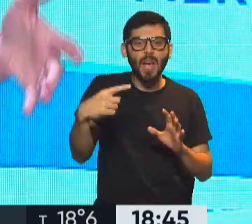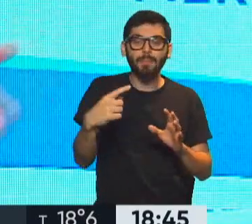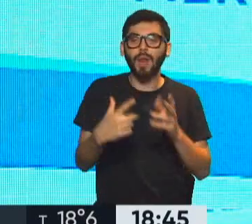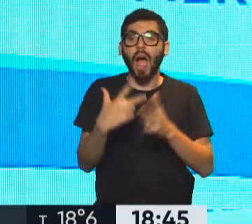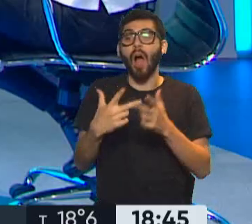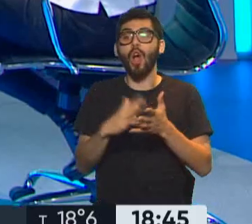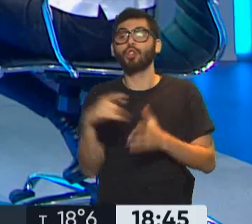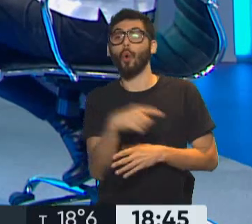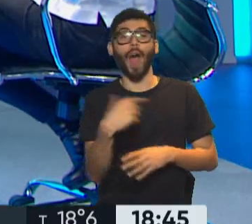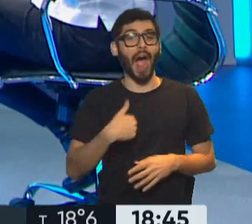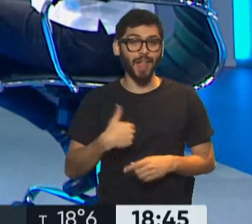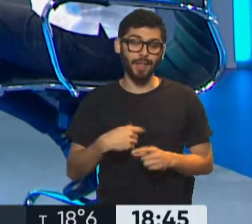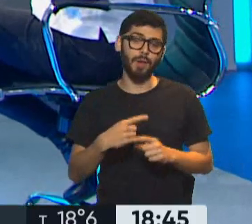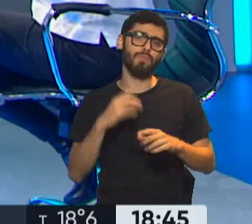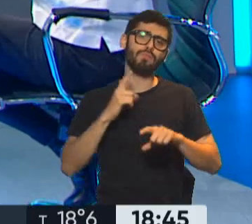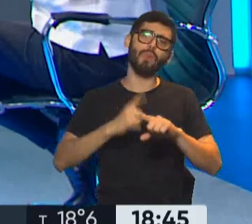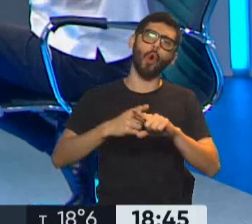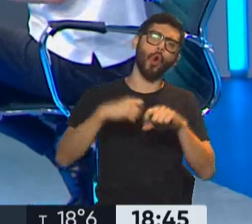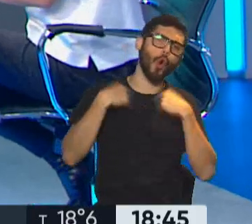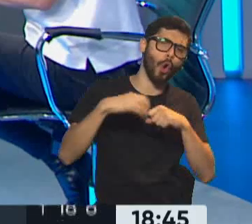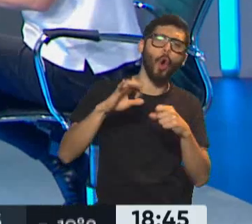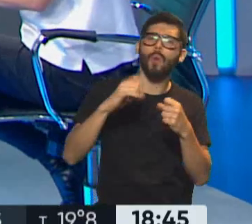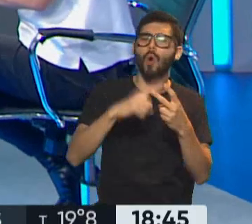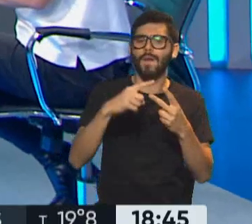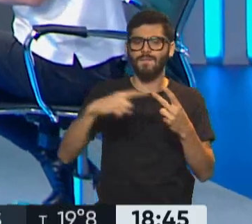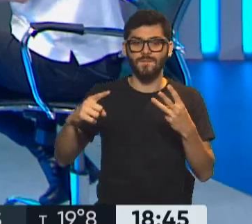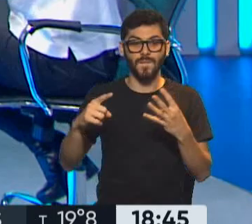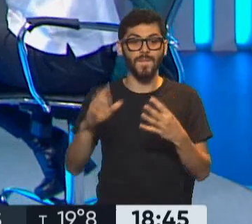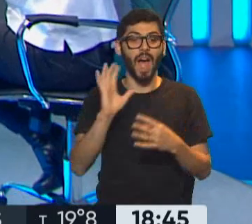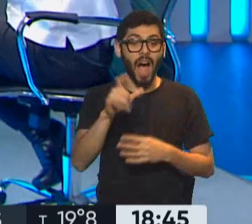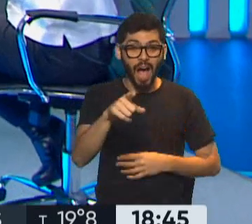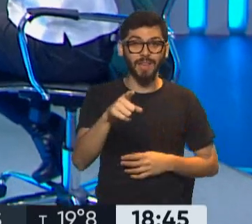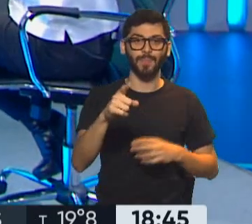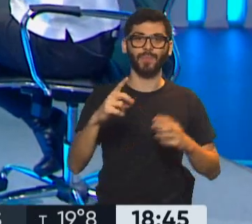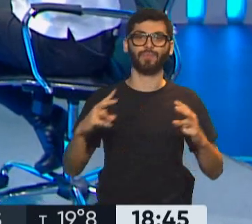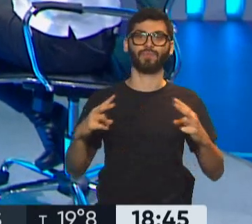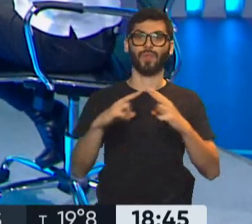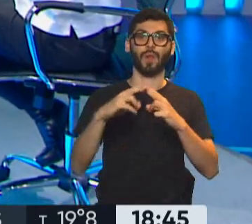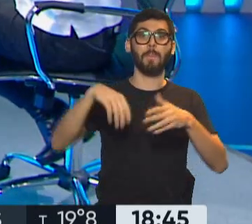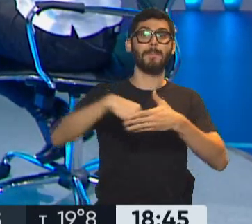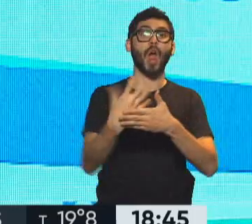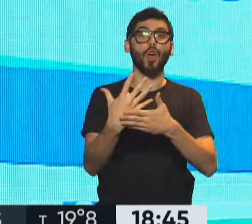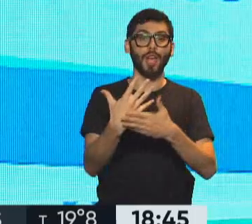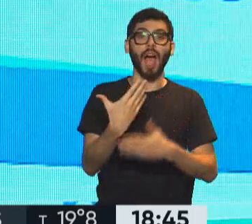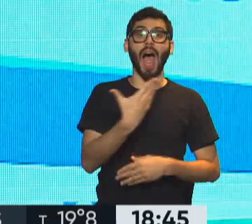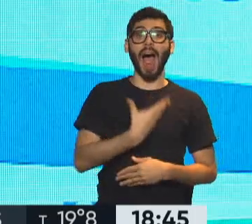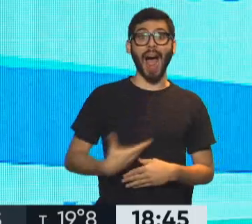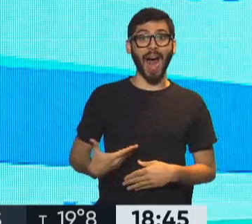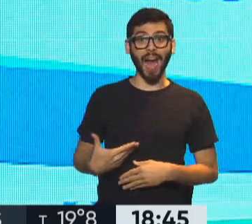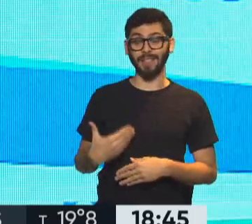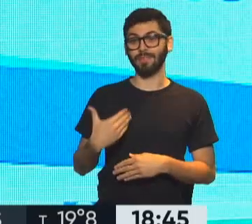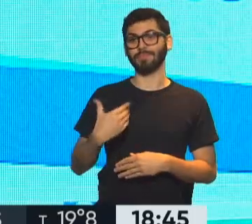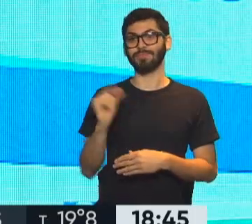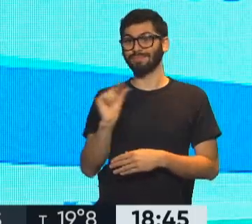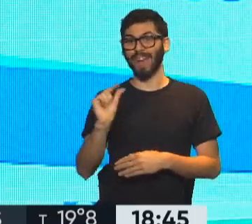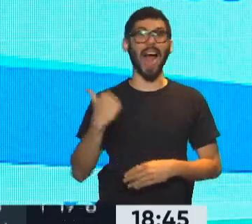Argentina, puede ser deportivo, puede ser de cualquier otra cuestión. Así está planteada en este momento la cumbre del Mercosur. Argentina tiene la presidencia pro tempore,